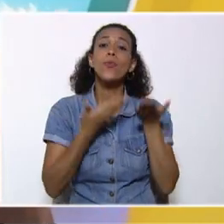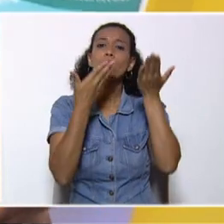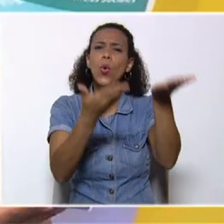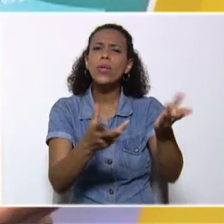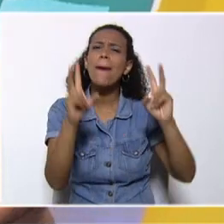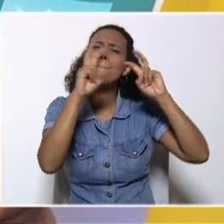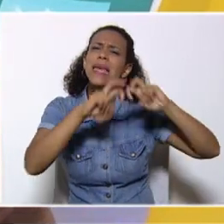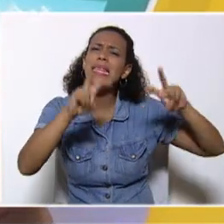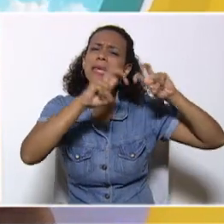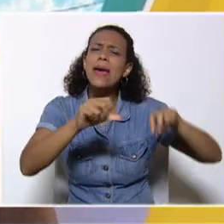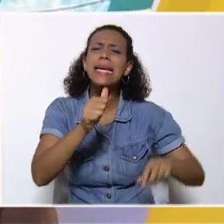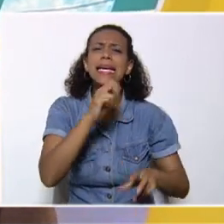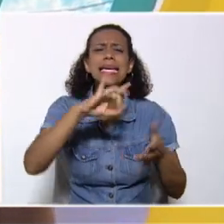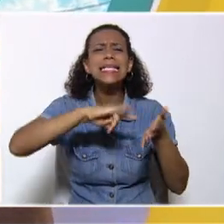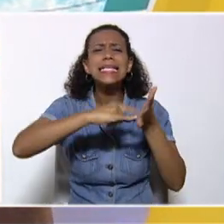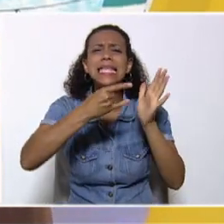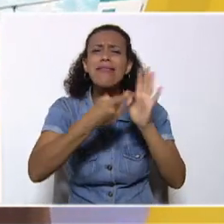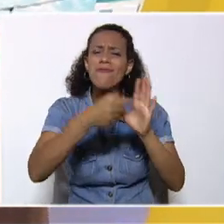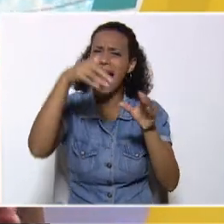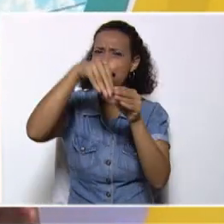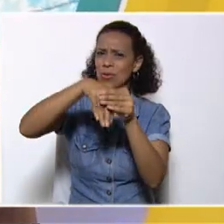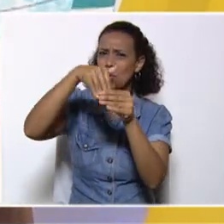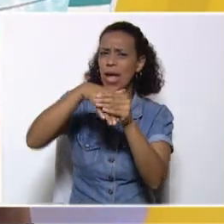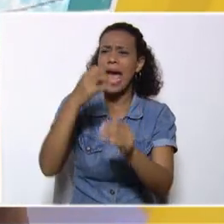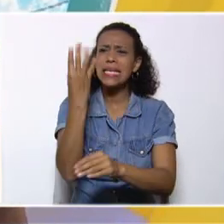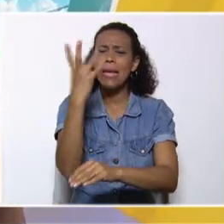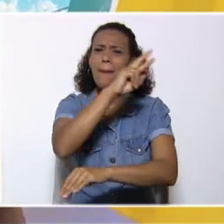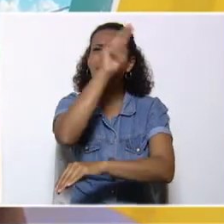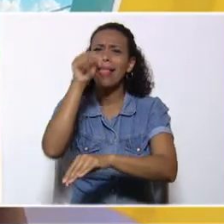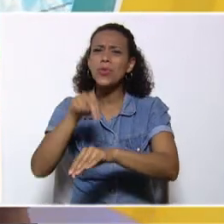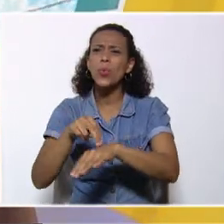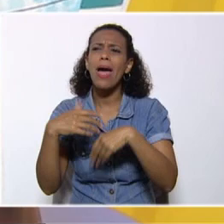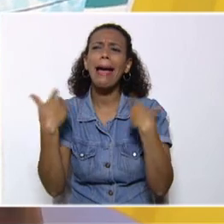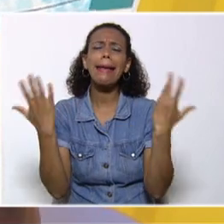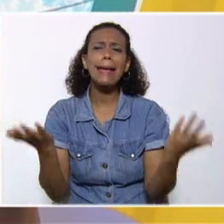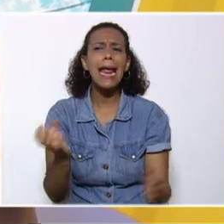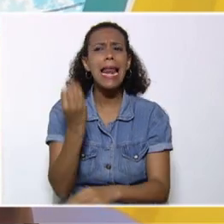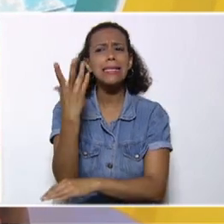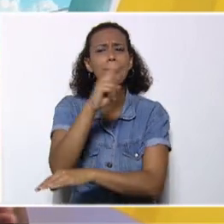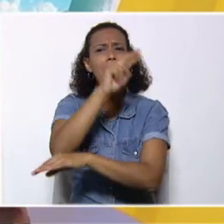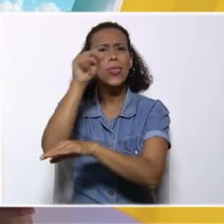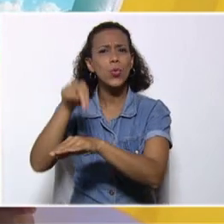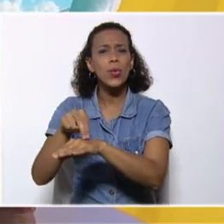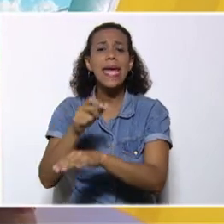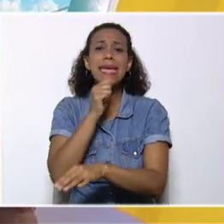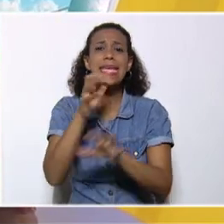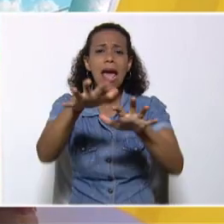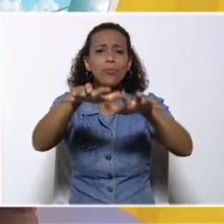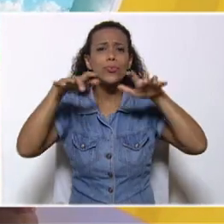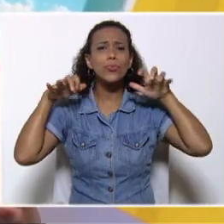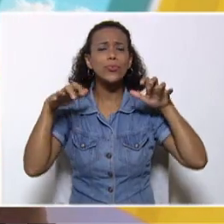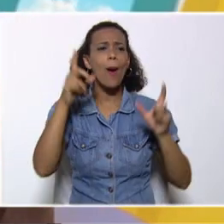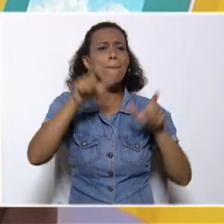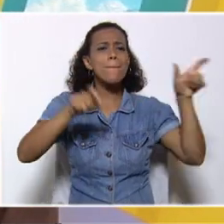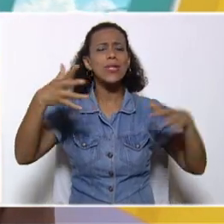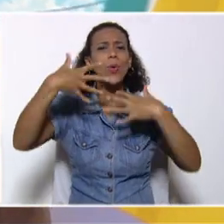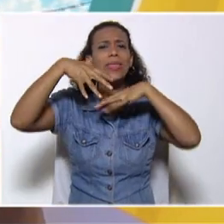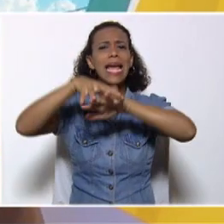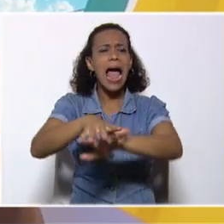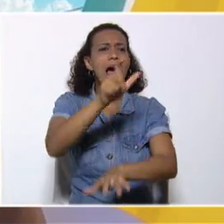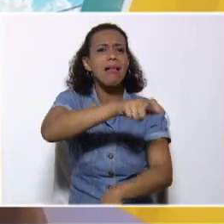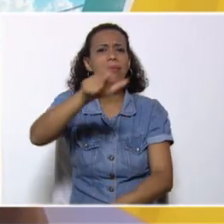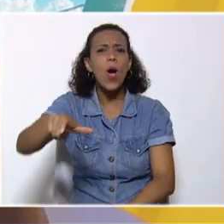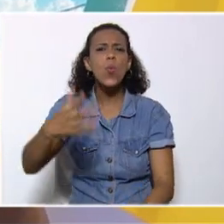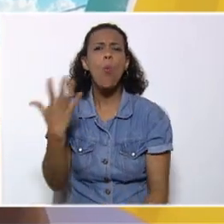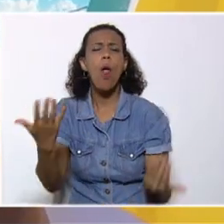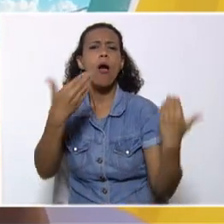para que investigues acerca de qué es la Asamblea Nacional, cuáles son sus integrantes, cuáles son